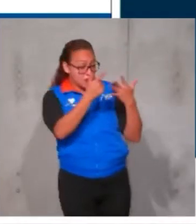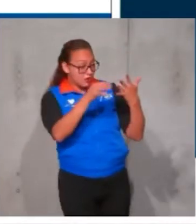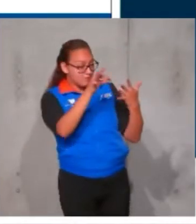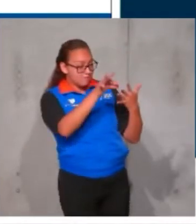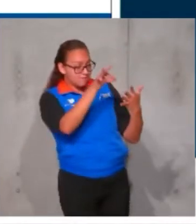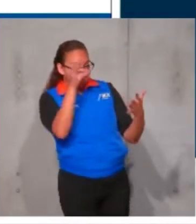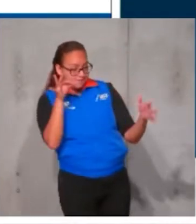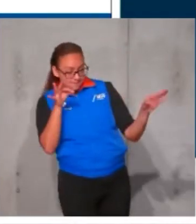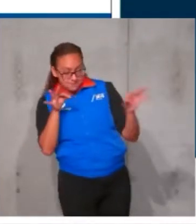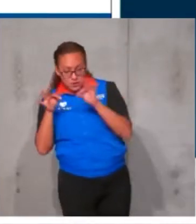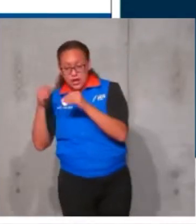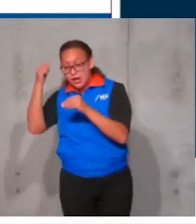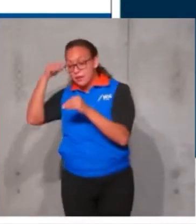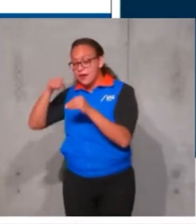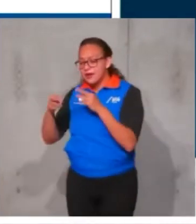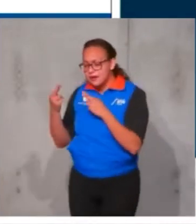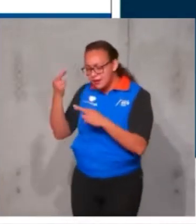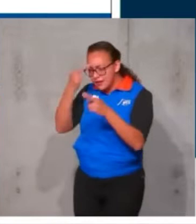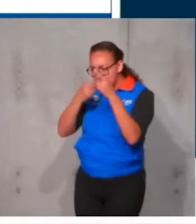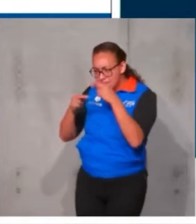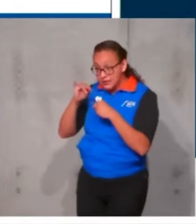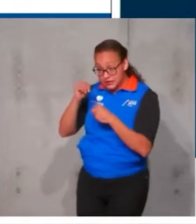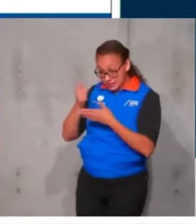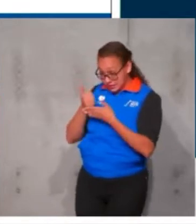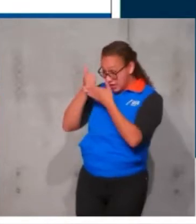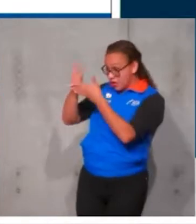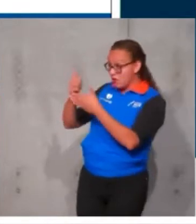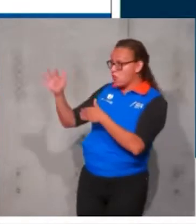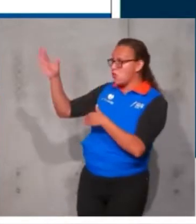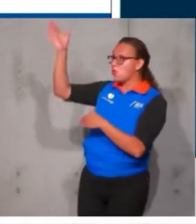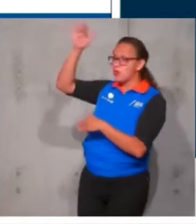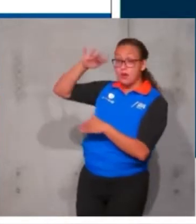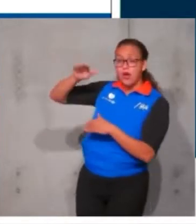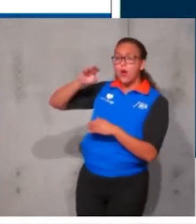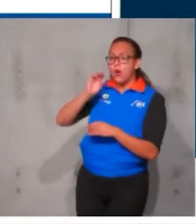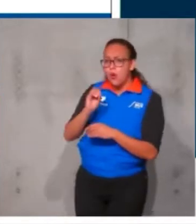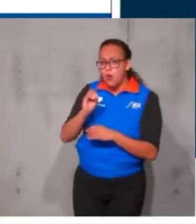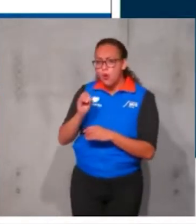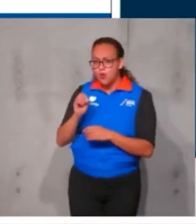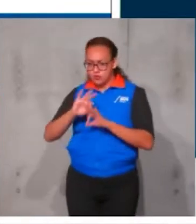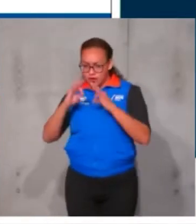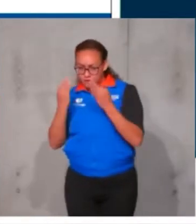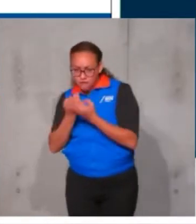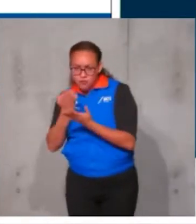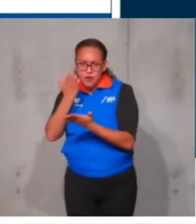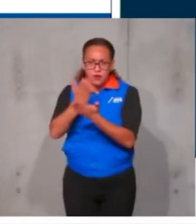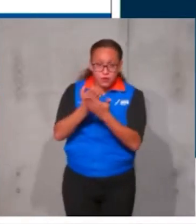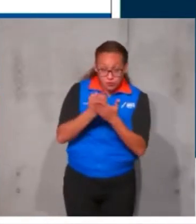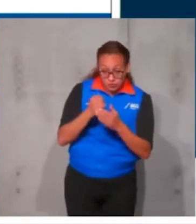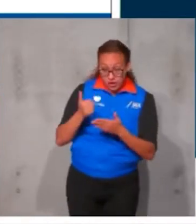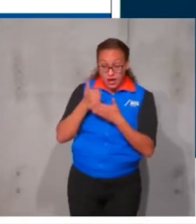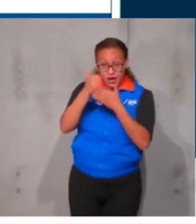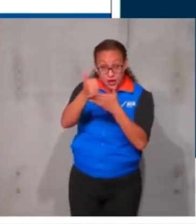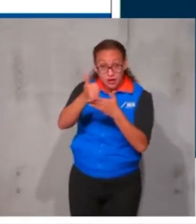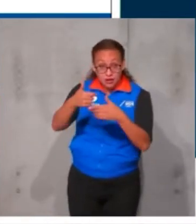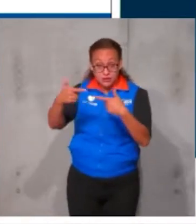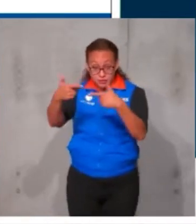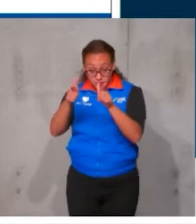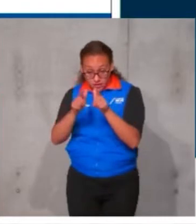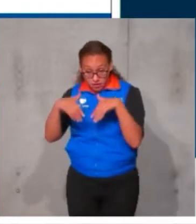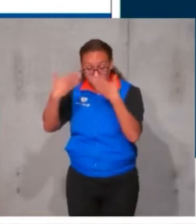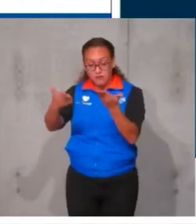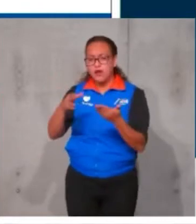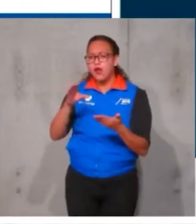acciones que nos permitan mitigar los impactos negativos que genera la operación en los ámbitos económico, social y ambiental y que afectan